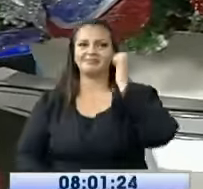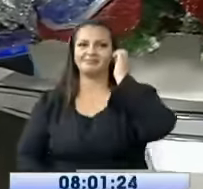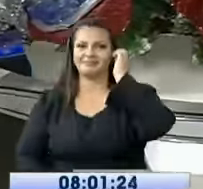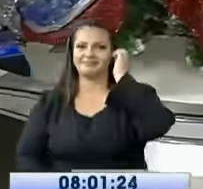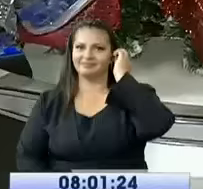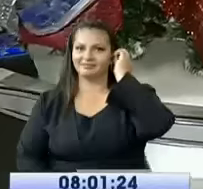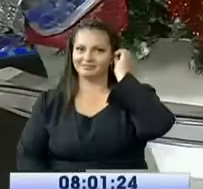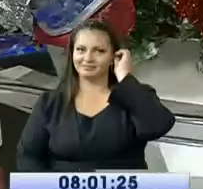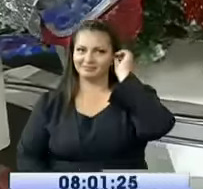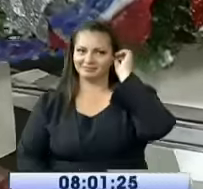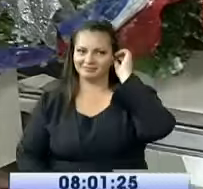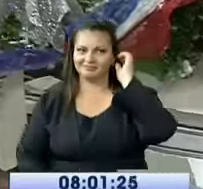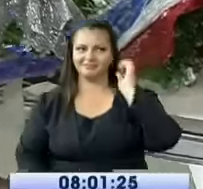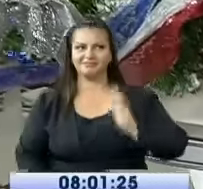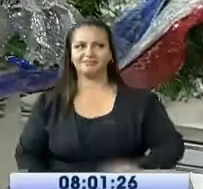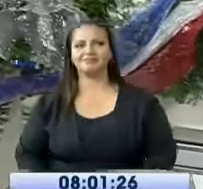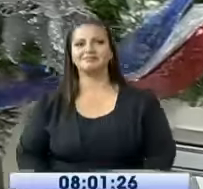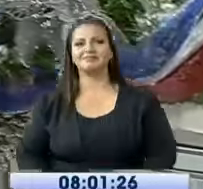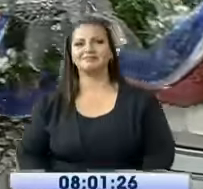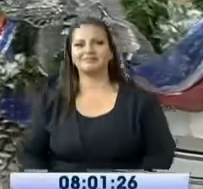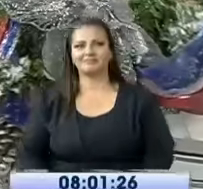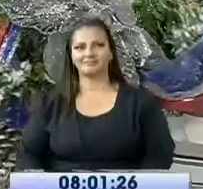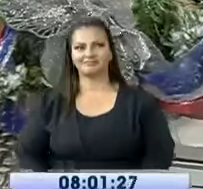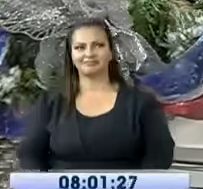conocido. Dios mío, desde esta...